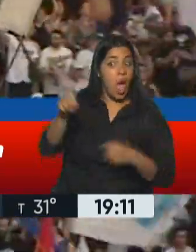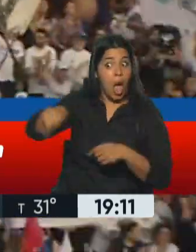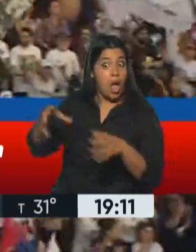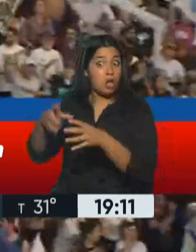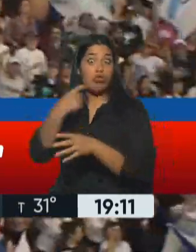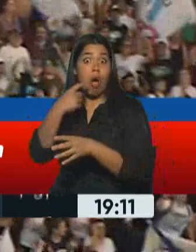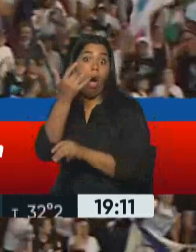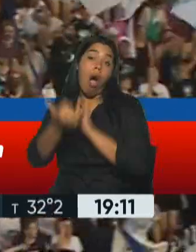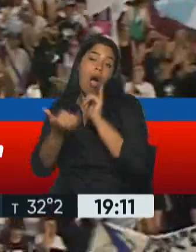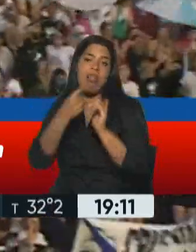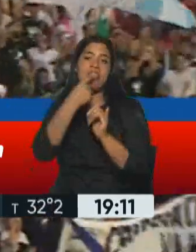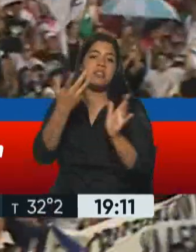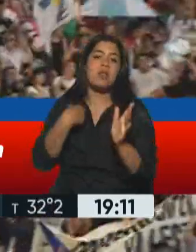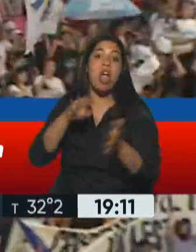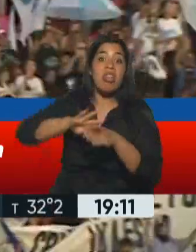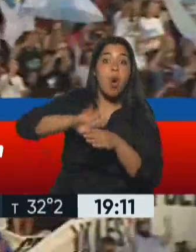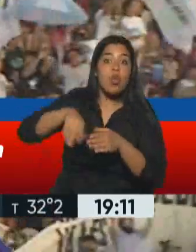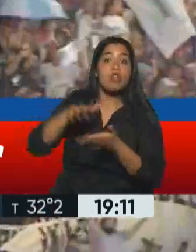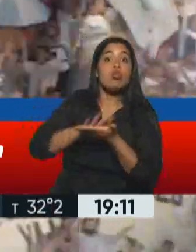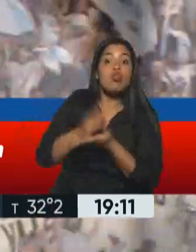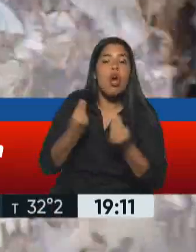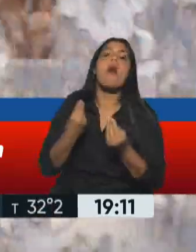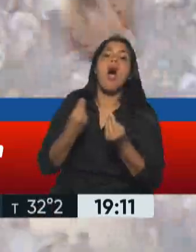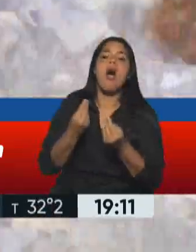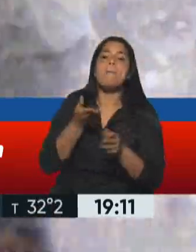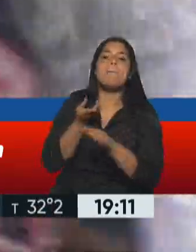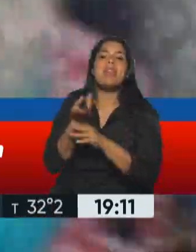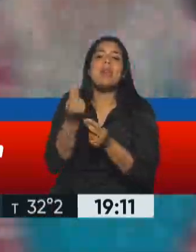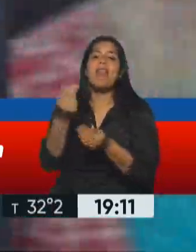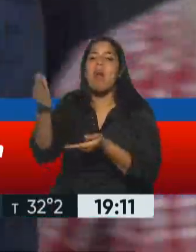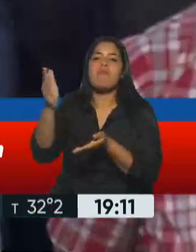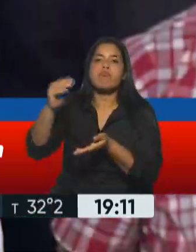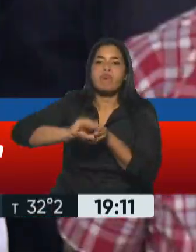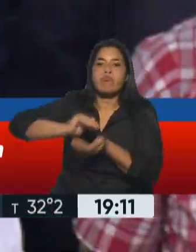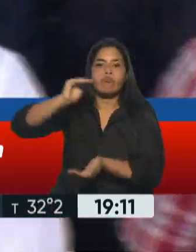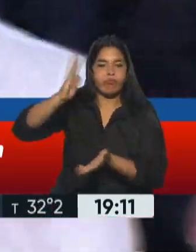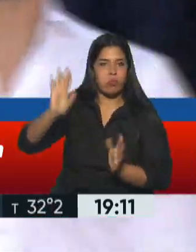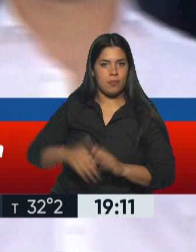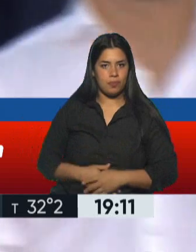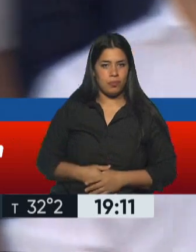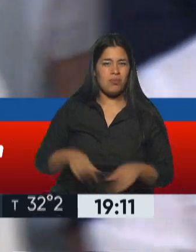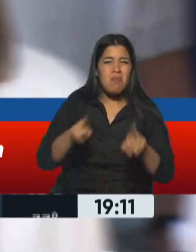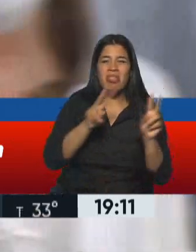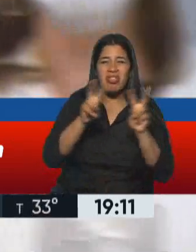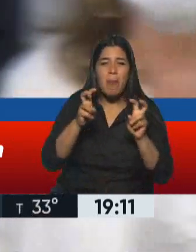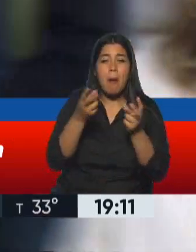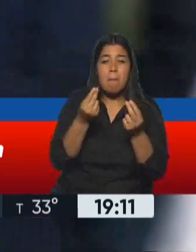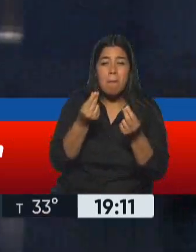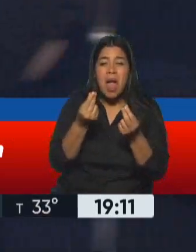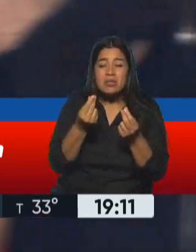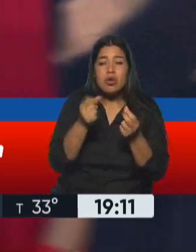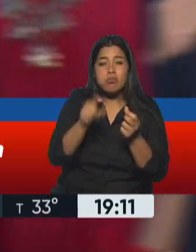lo arreglarían tomando más crédito, y cuando hablan de cómo cuidar los precios, de la canasta familiar. Lo que dicen